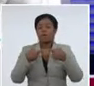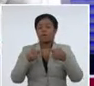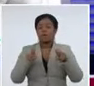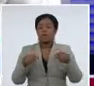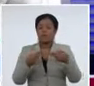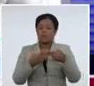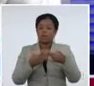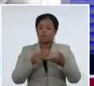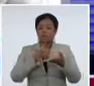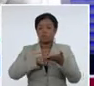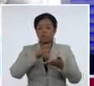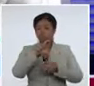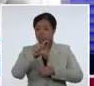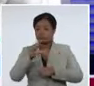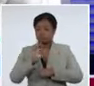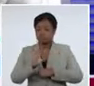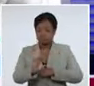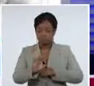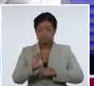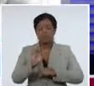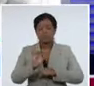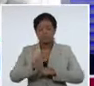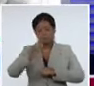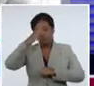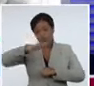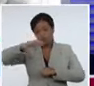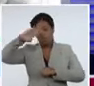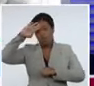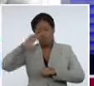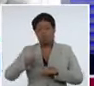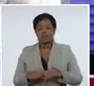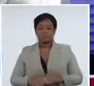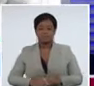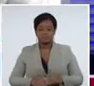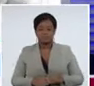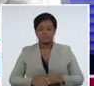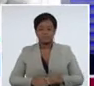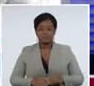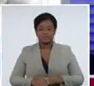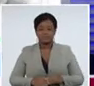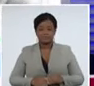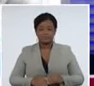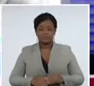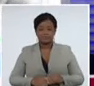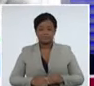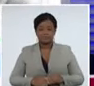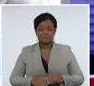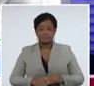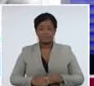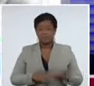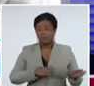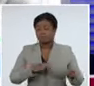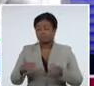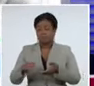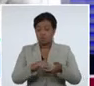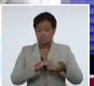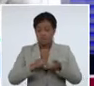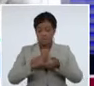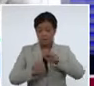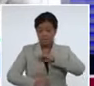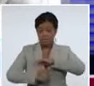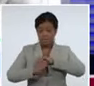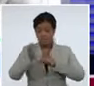nuestro Partido Comunista de Cuba, nuestro presidente, el compañero Miguel Díaz-Canel Bermúdez,